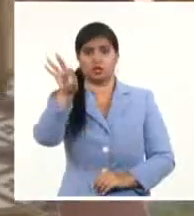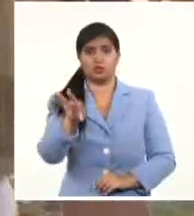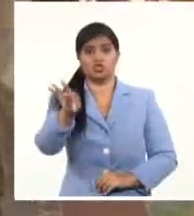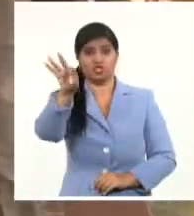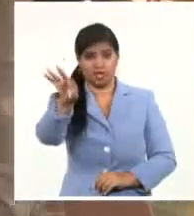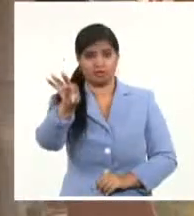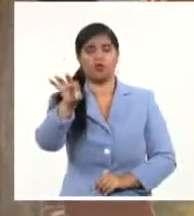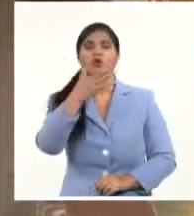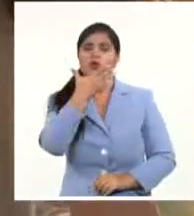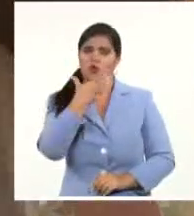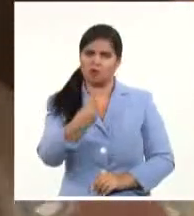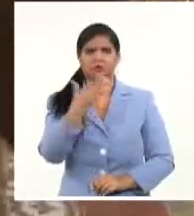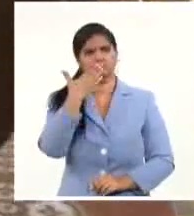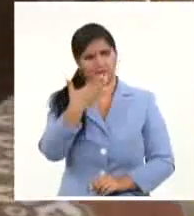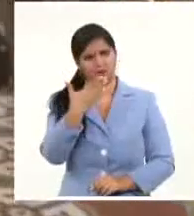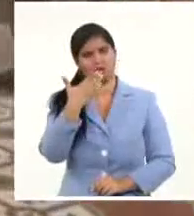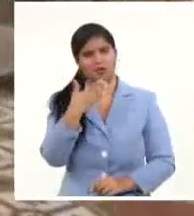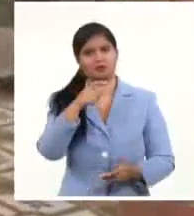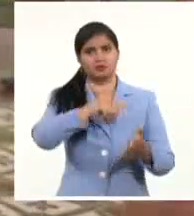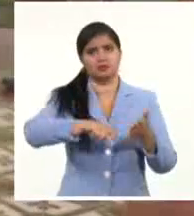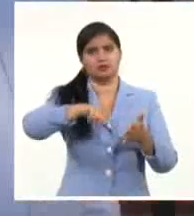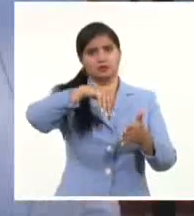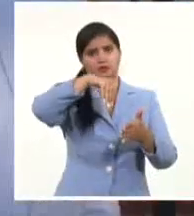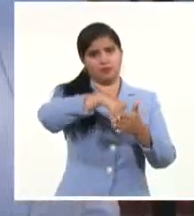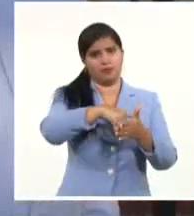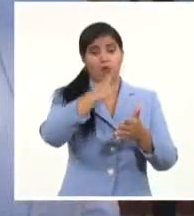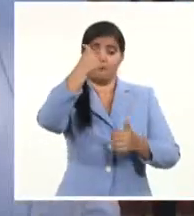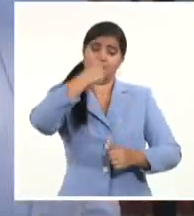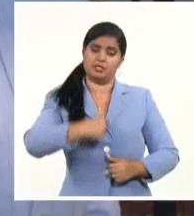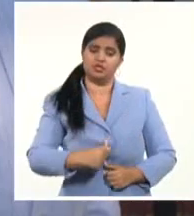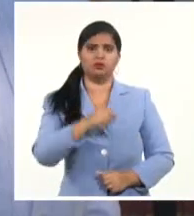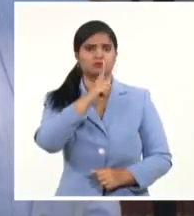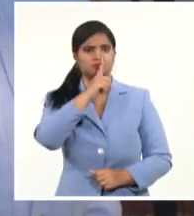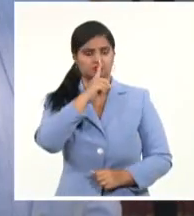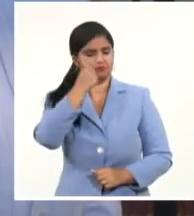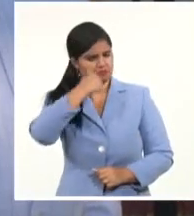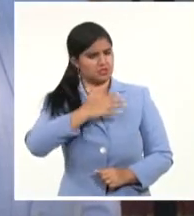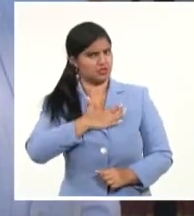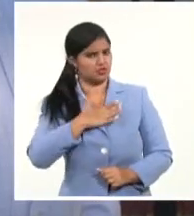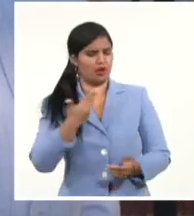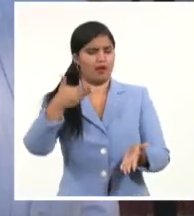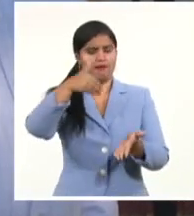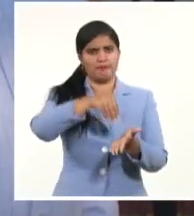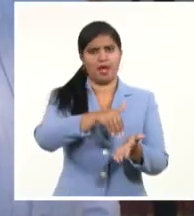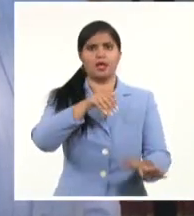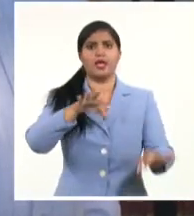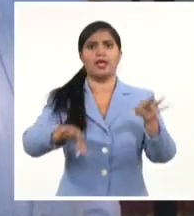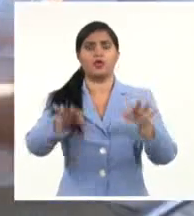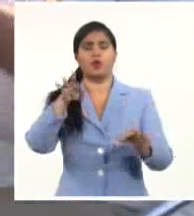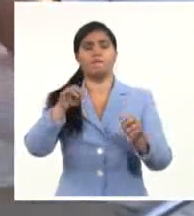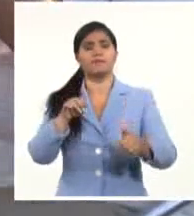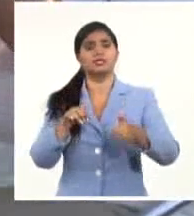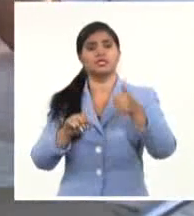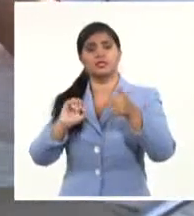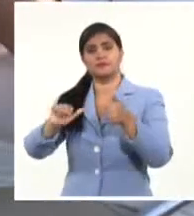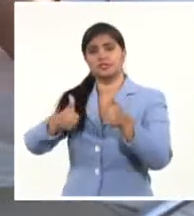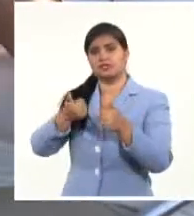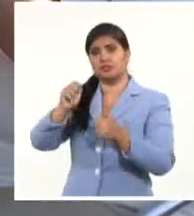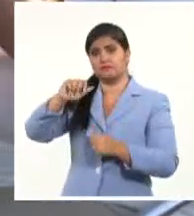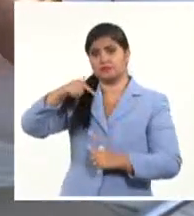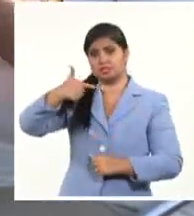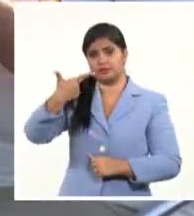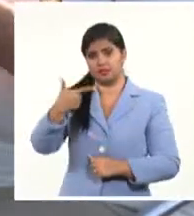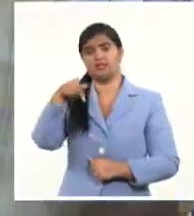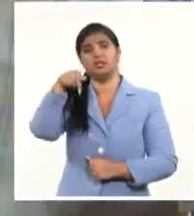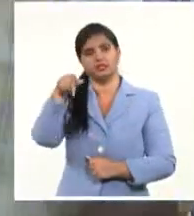la sesión, por el voto directo y secreto, fueron elegidos los presidentes y vicepresidentes de estos órganos